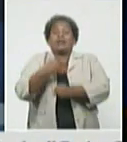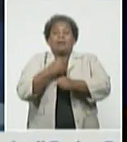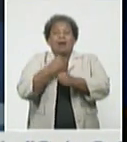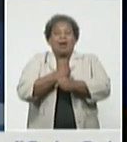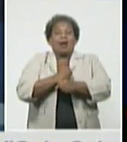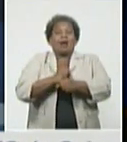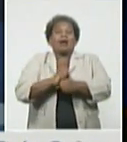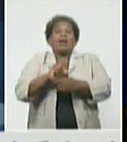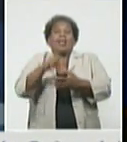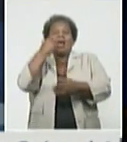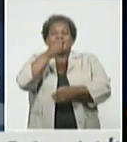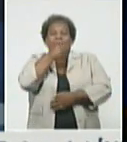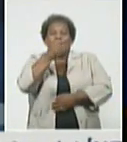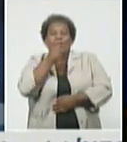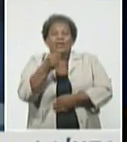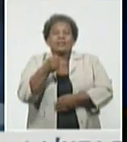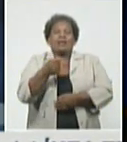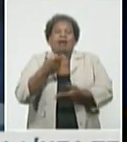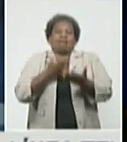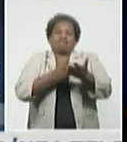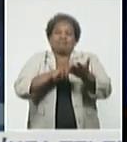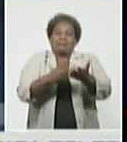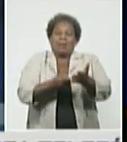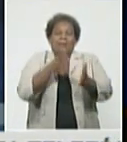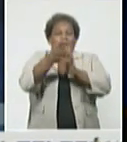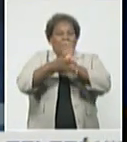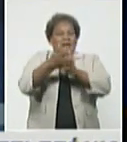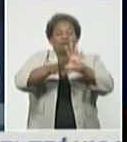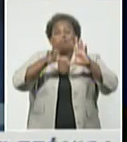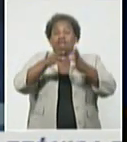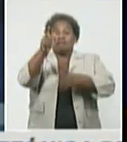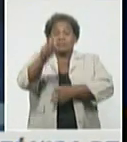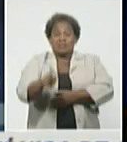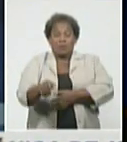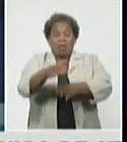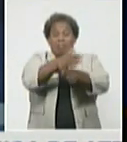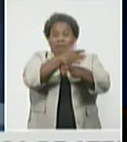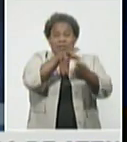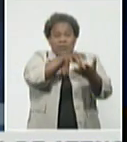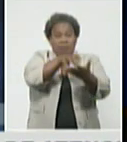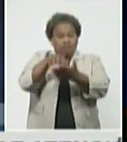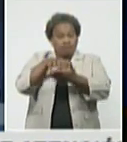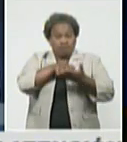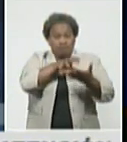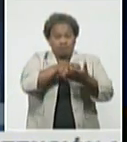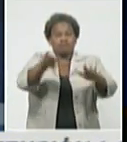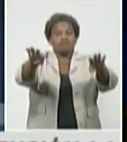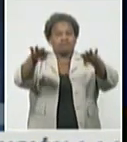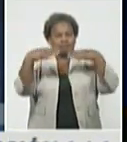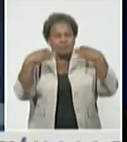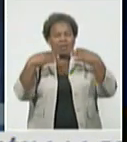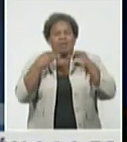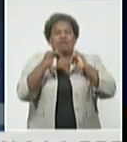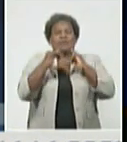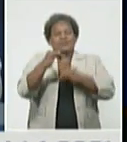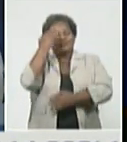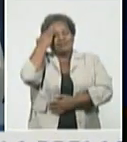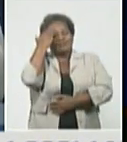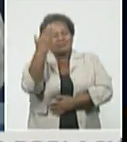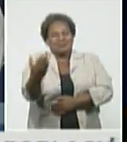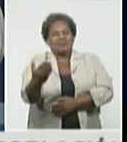que traduce, y a todas las personas que en diferentes lugares siguen nuestra información. Muchas gracias a